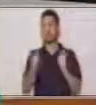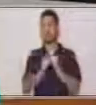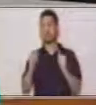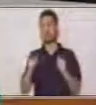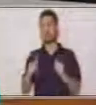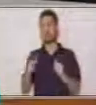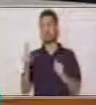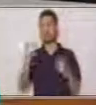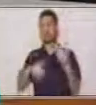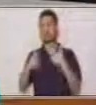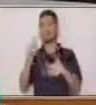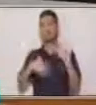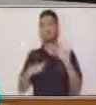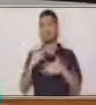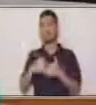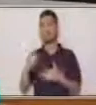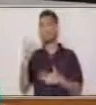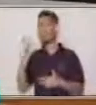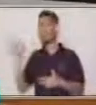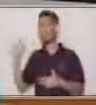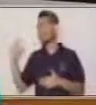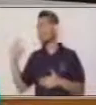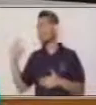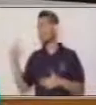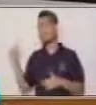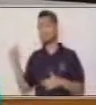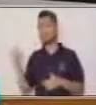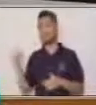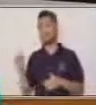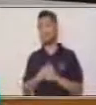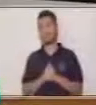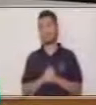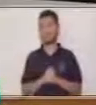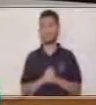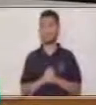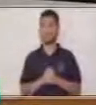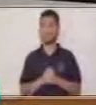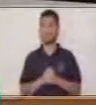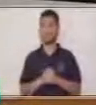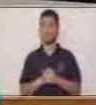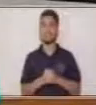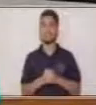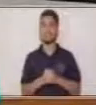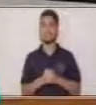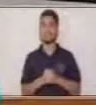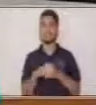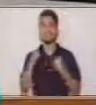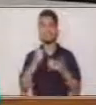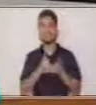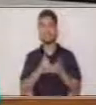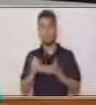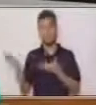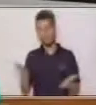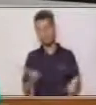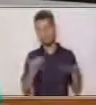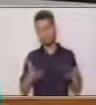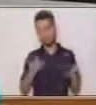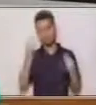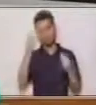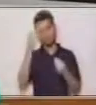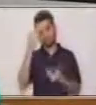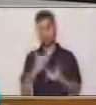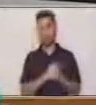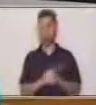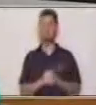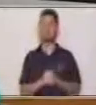con el lenguaje de señas. Vamos a saludar a Mauricio. Hola Mauricio, gracias por ayudarnos en este espacio educativo. Vamos a empezar